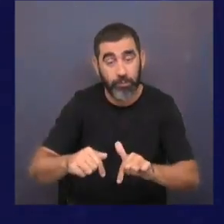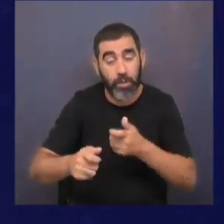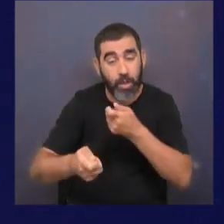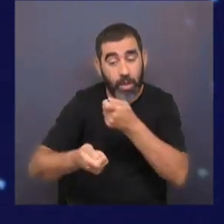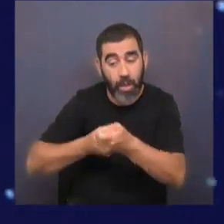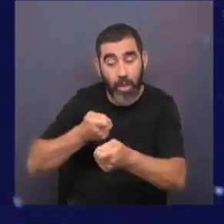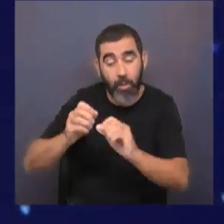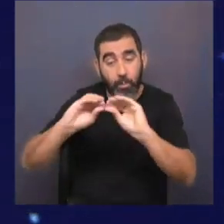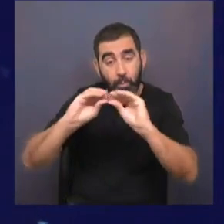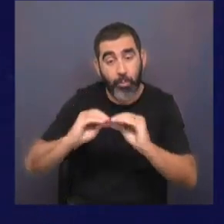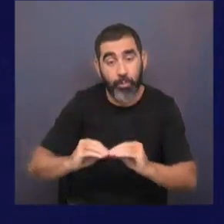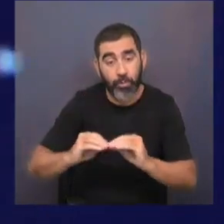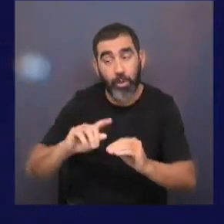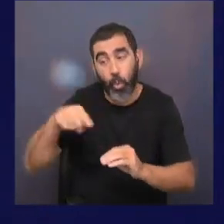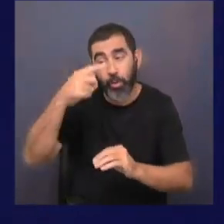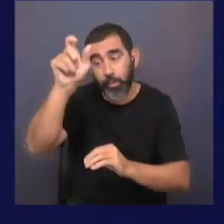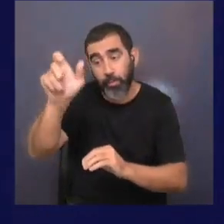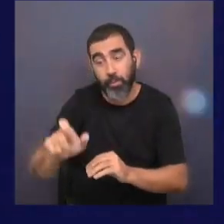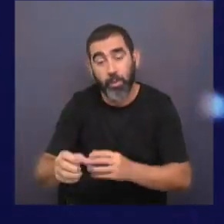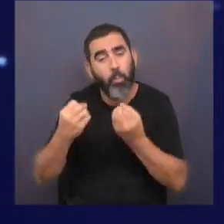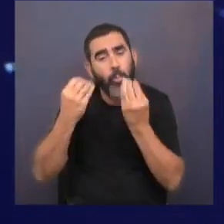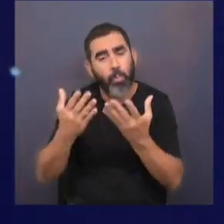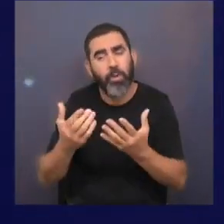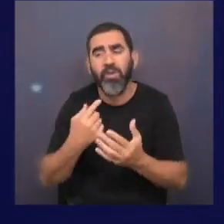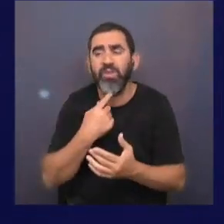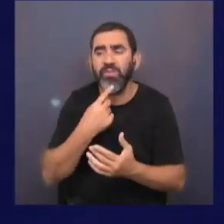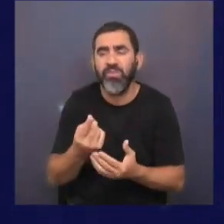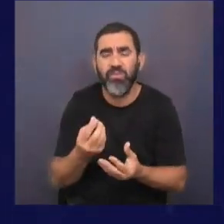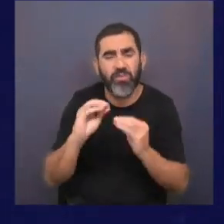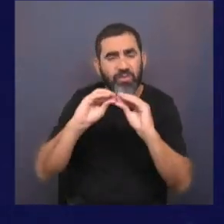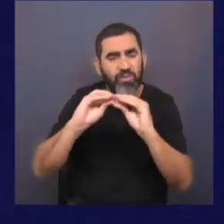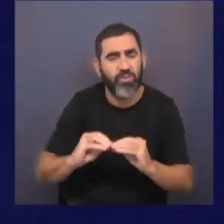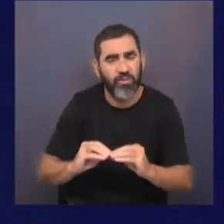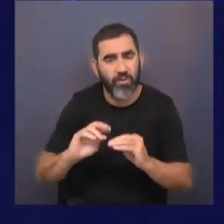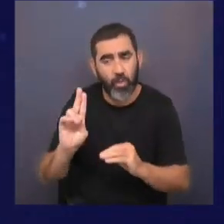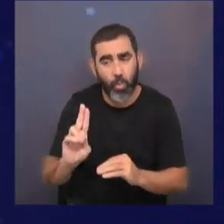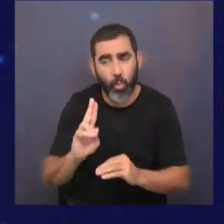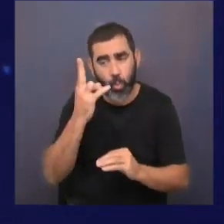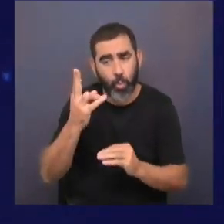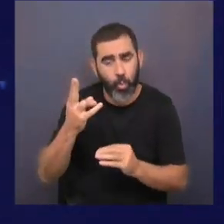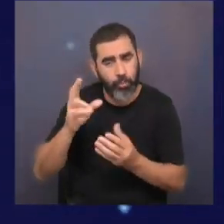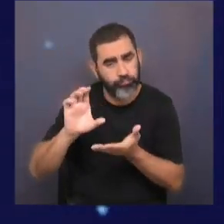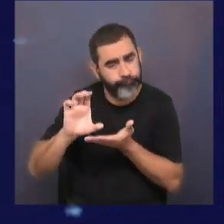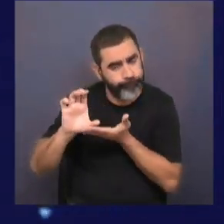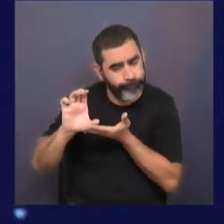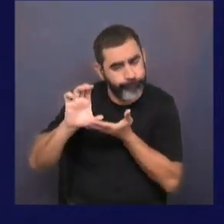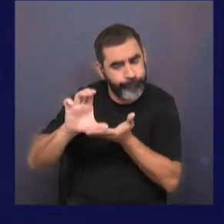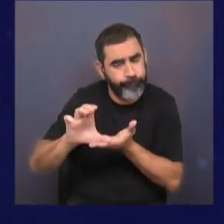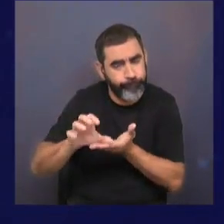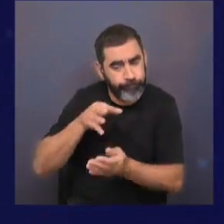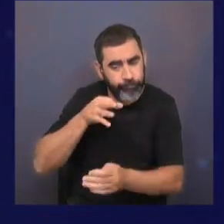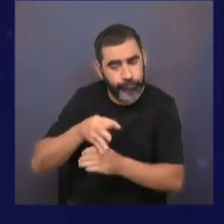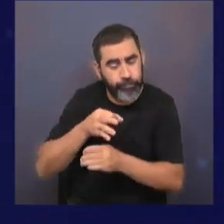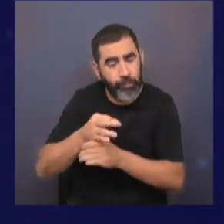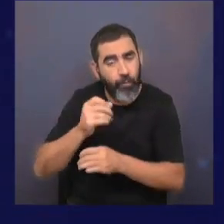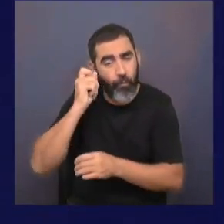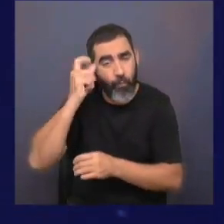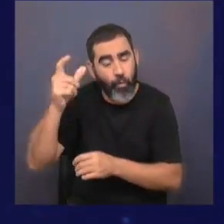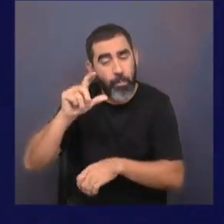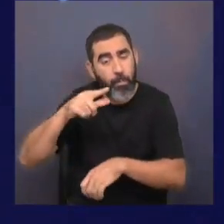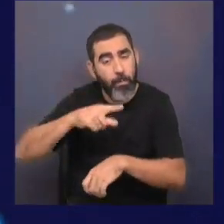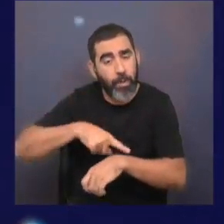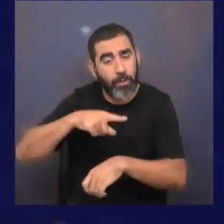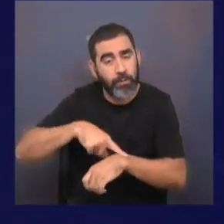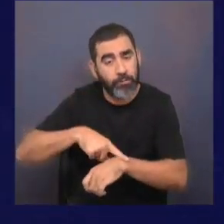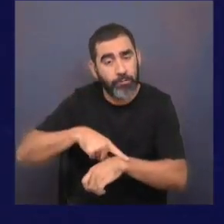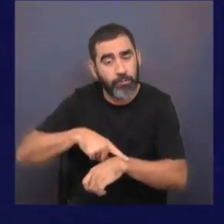aportes a la matemática de otros matemáticos y de por qué sirve que en Uruguay invertamos formación y tiempo